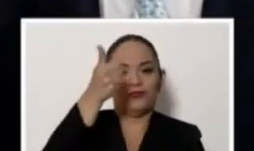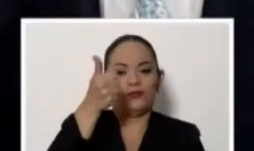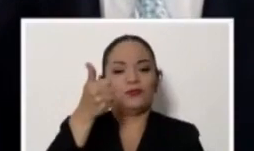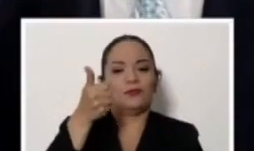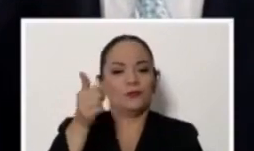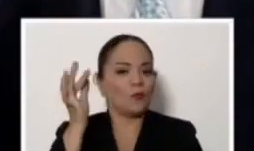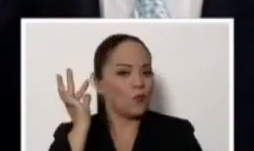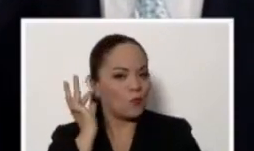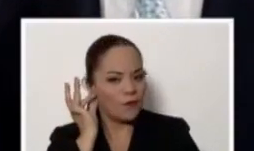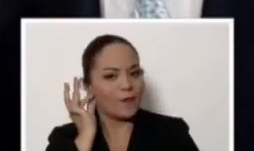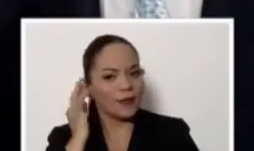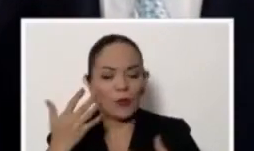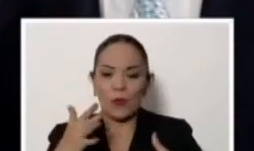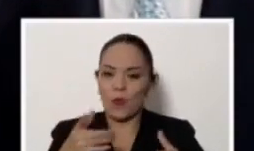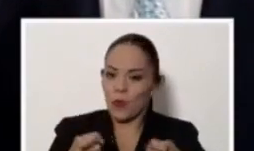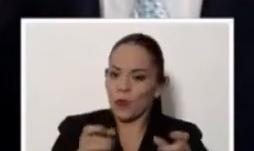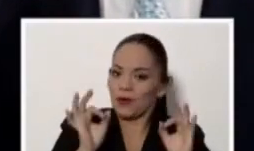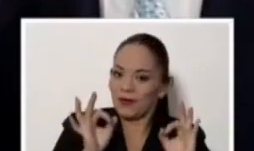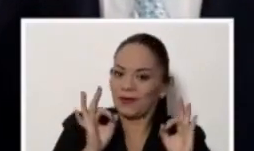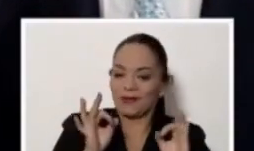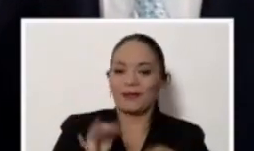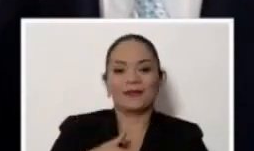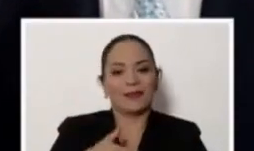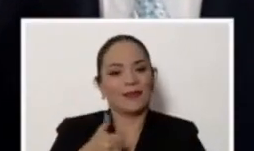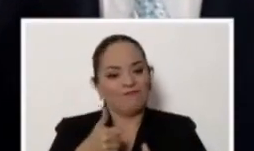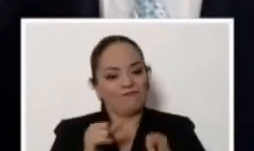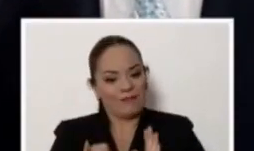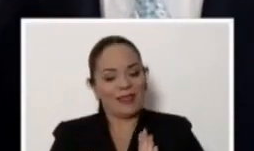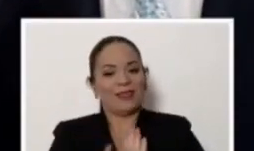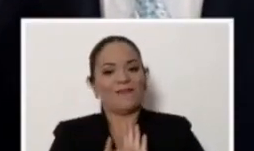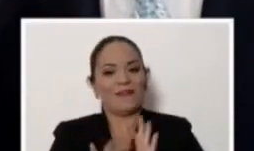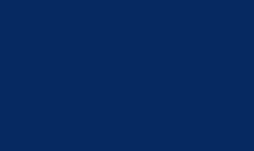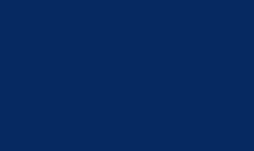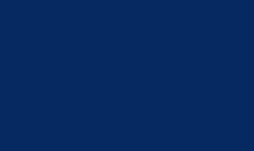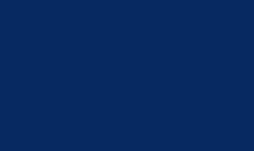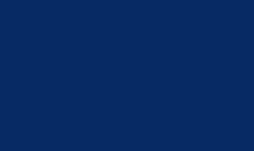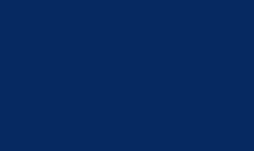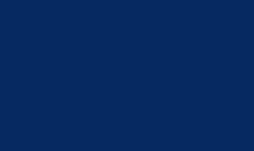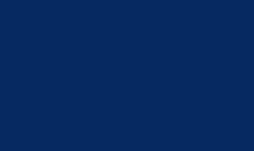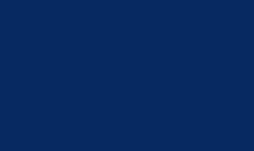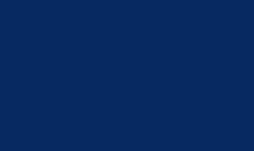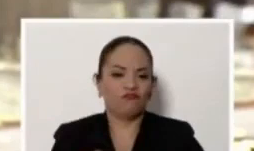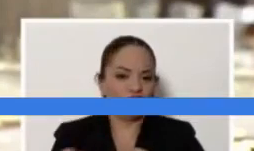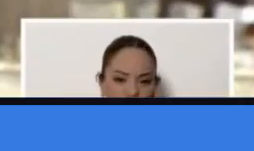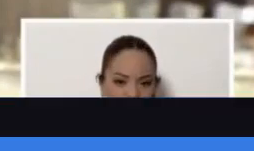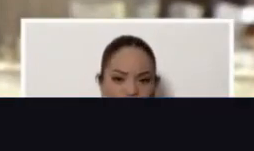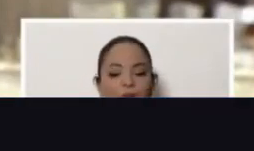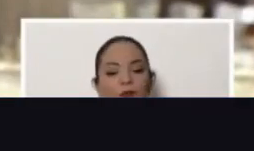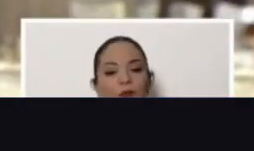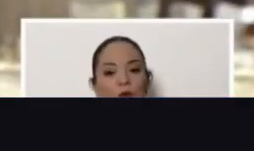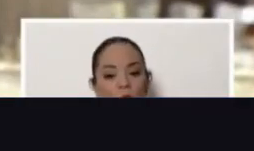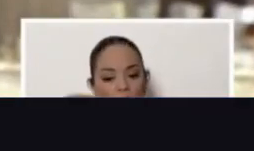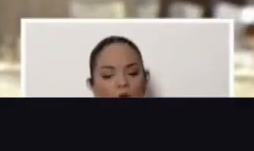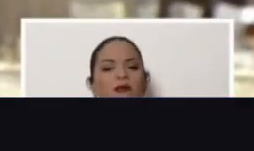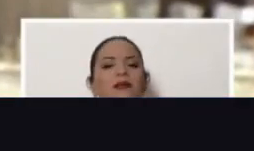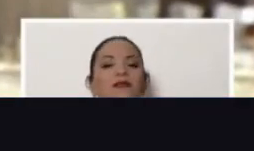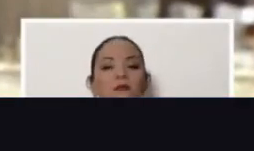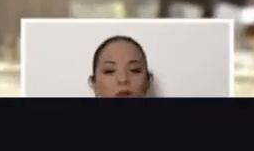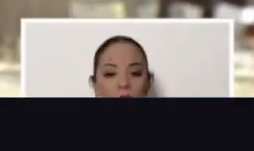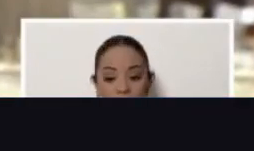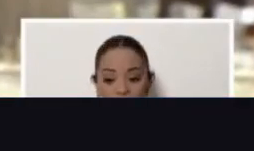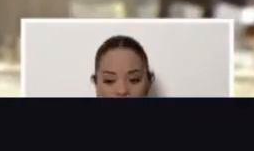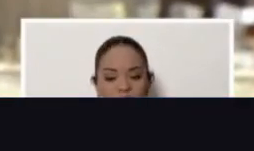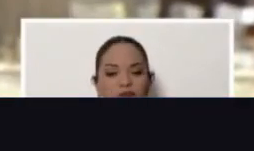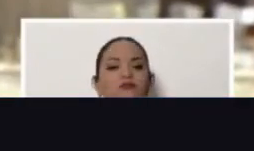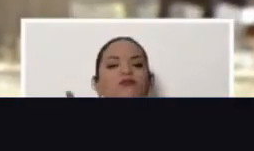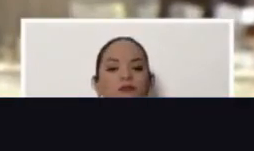siente especialmente identificado con este paso que entre todos estamos dando. Eliminar los cuellos de botella en cuanto a títulos